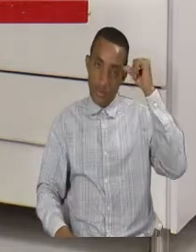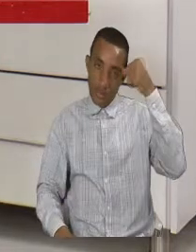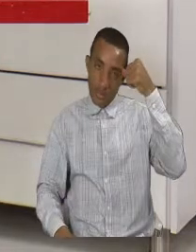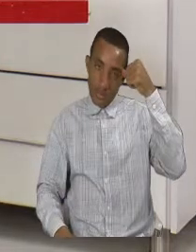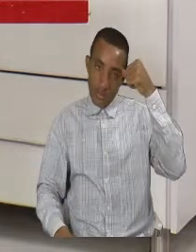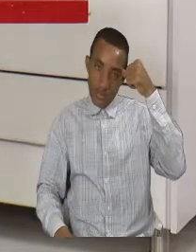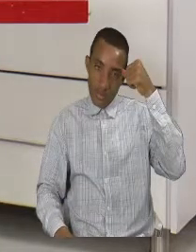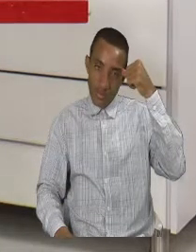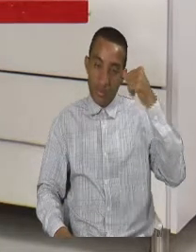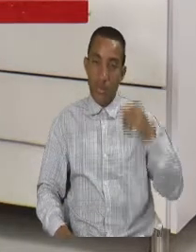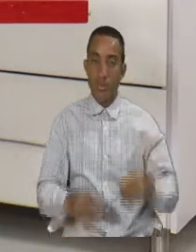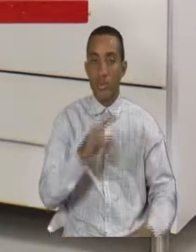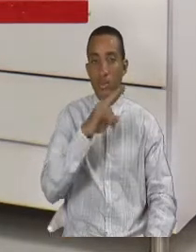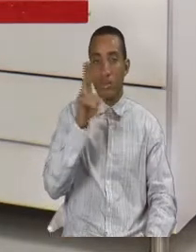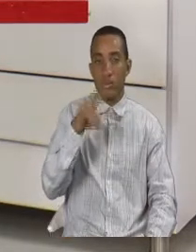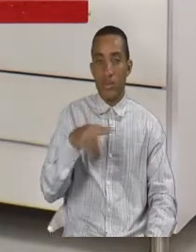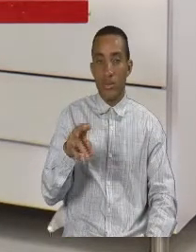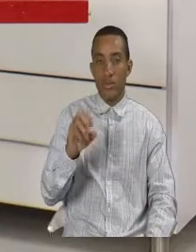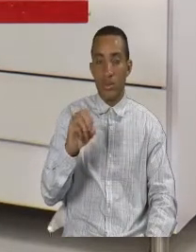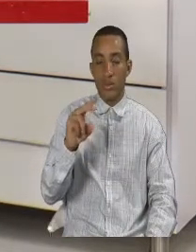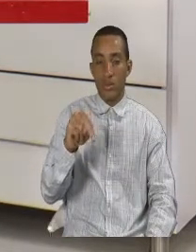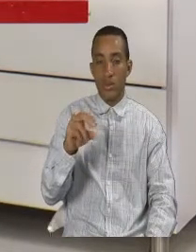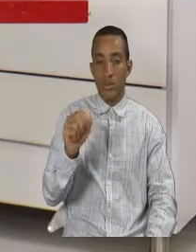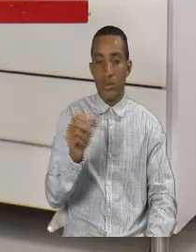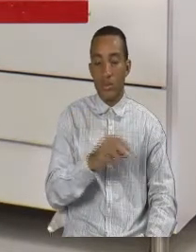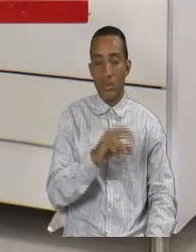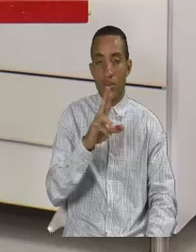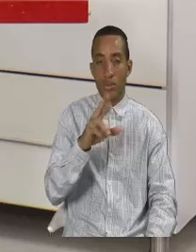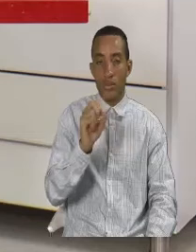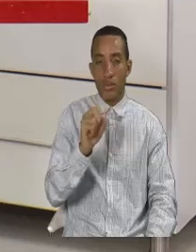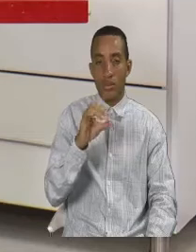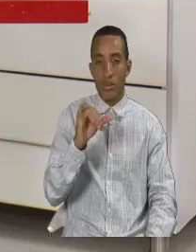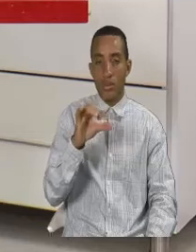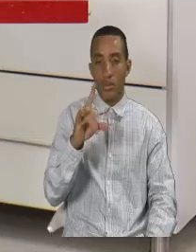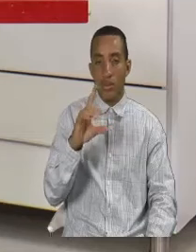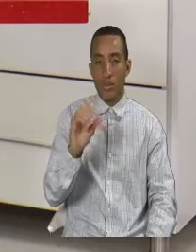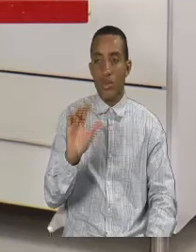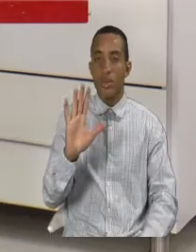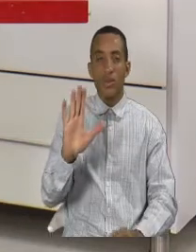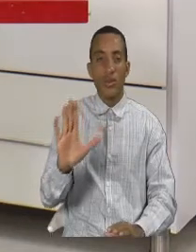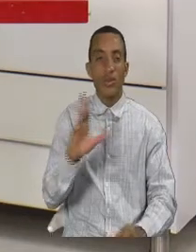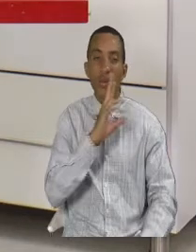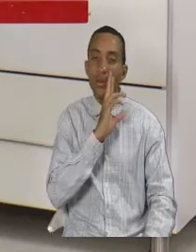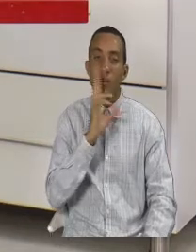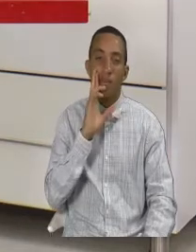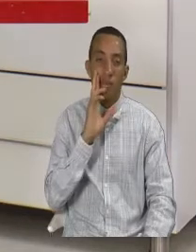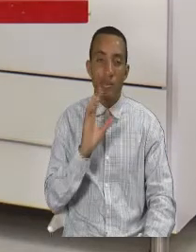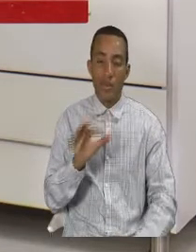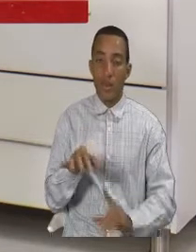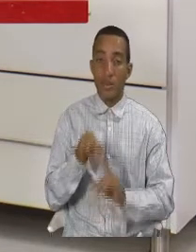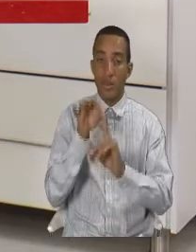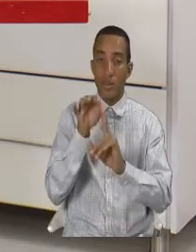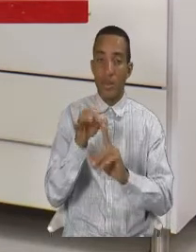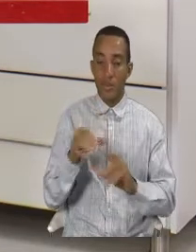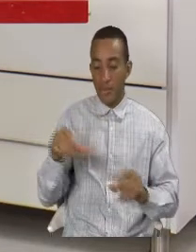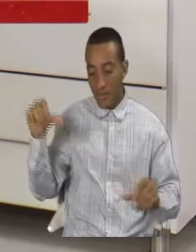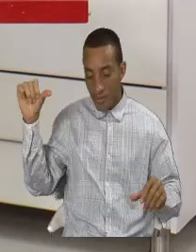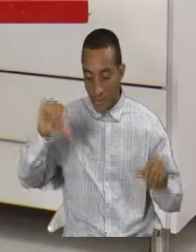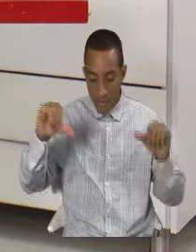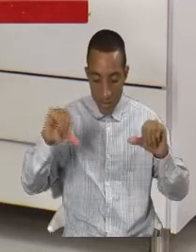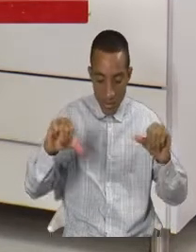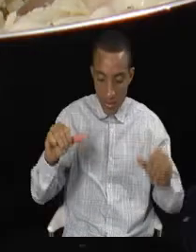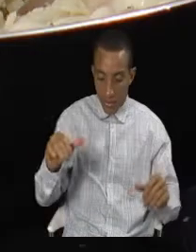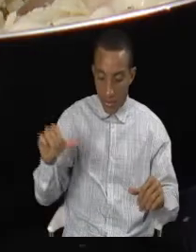Recuerden que en zona rápida van a encontrar picadas deliciosas con la especialidad que son nuestras salsas.